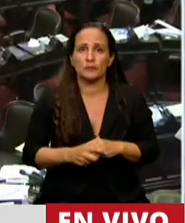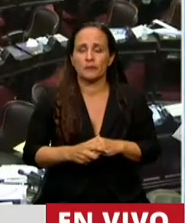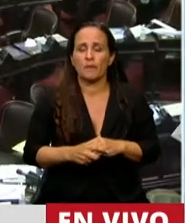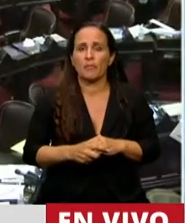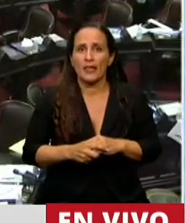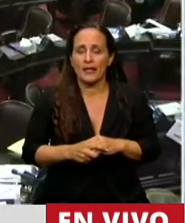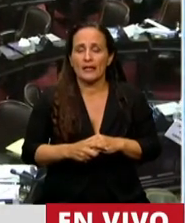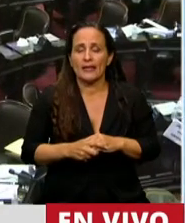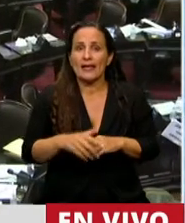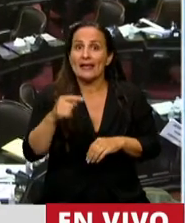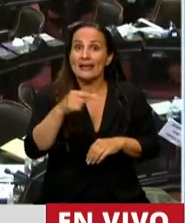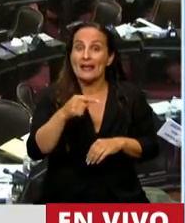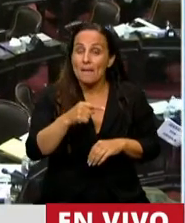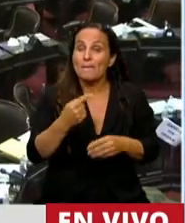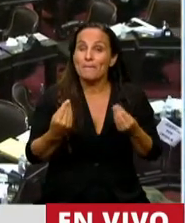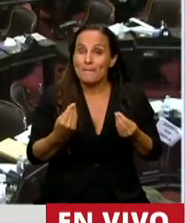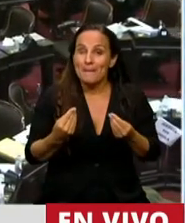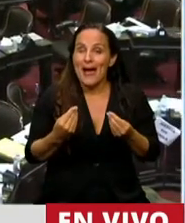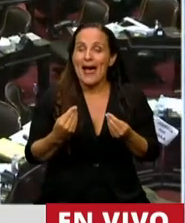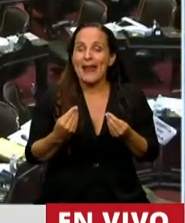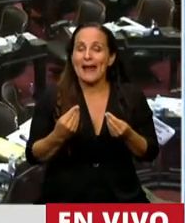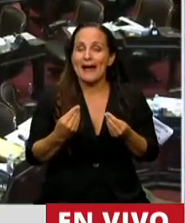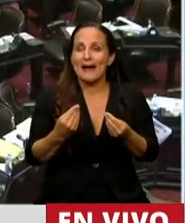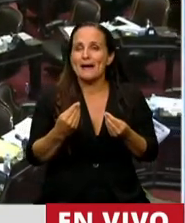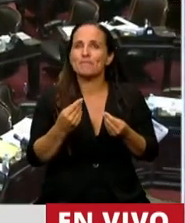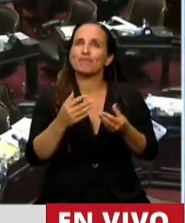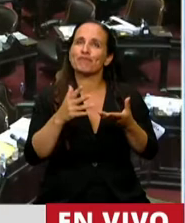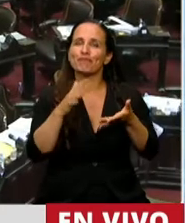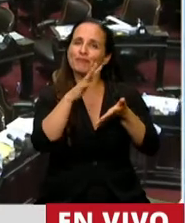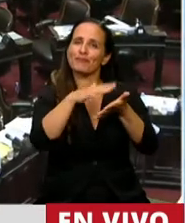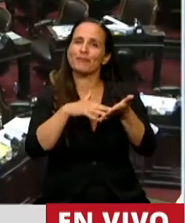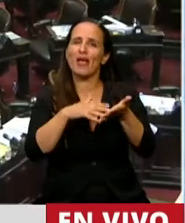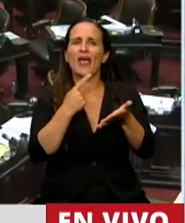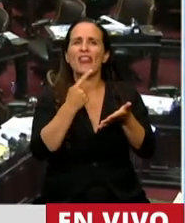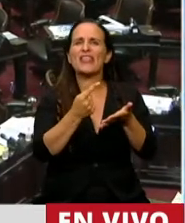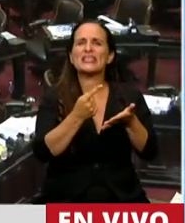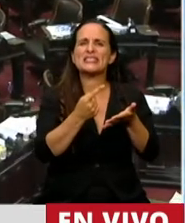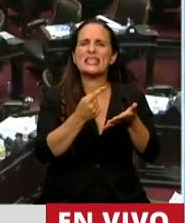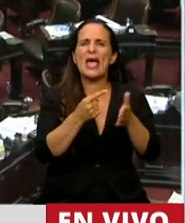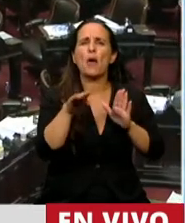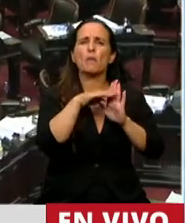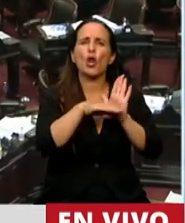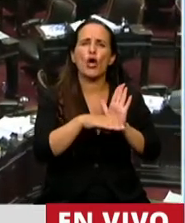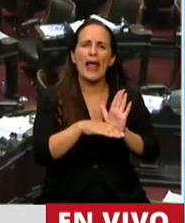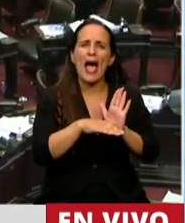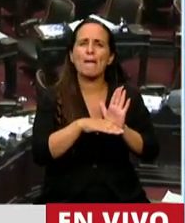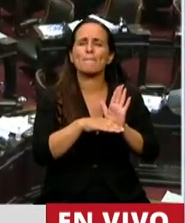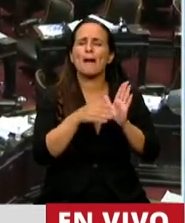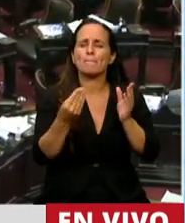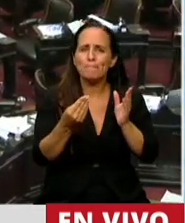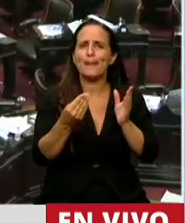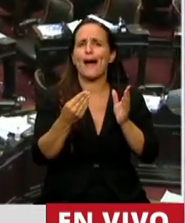gran capacidad para hacer uso de eufemismos se lo denomina programa de normalización para reactivar